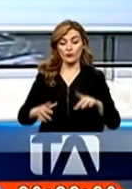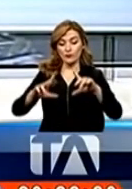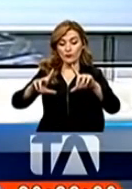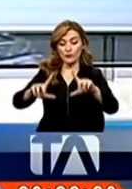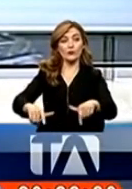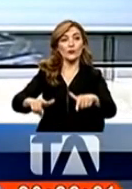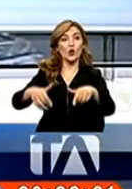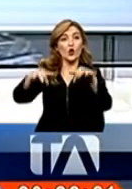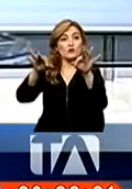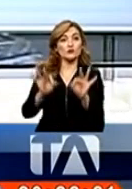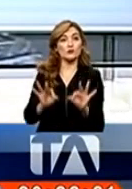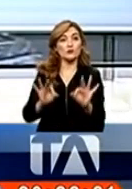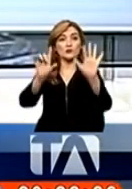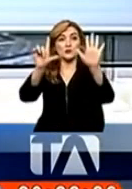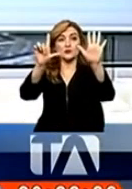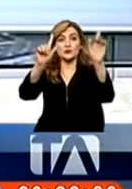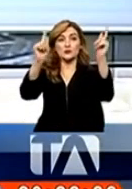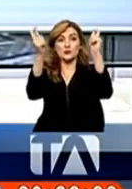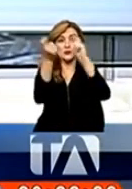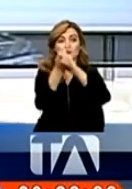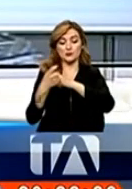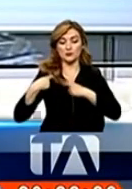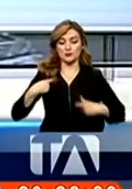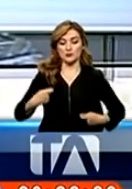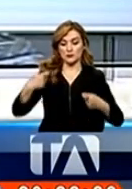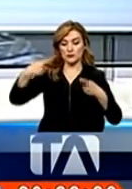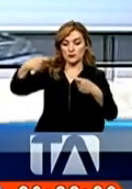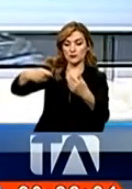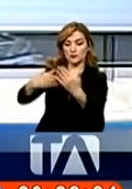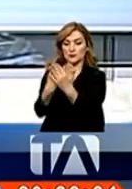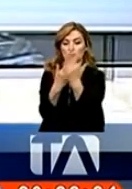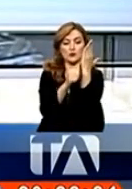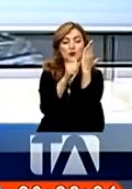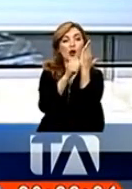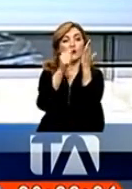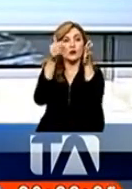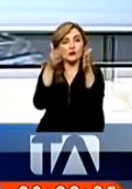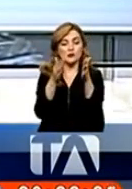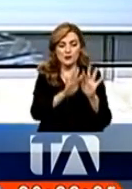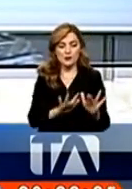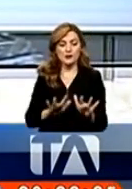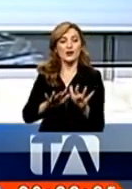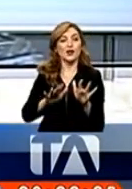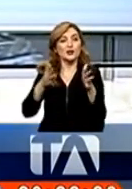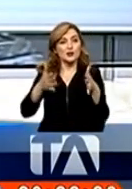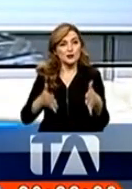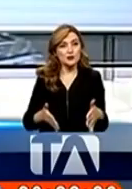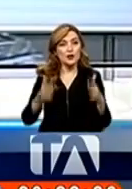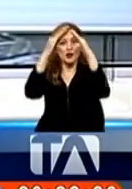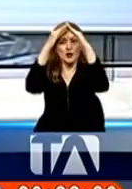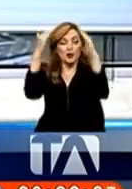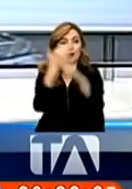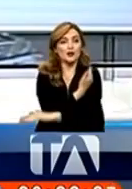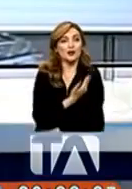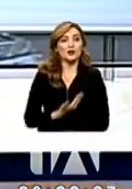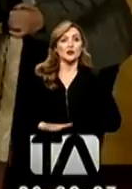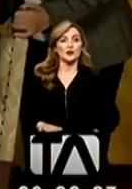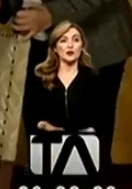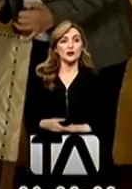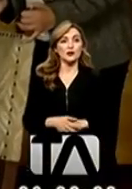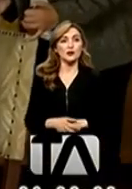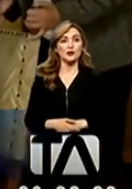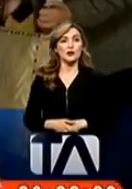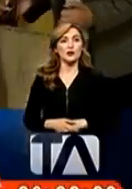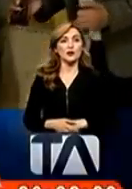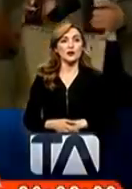República oficializó 7 cambios y posesionó a nuevos ministros y secretarios de Estado en el Palacio de Gobierno.